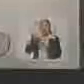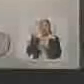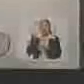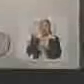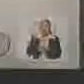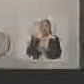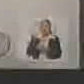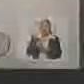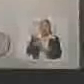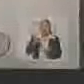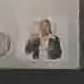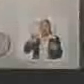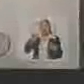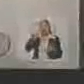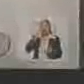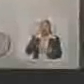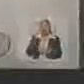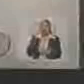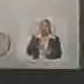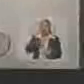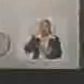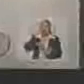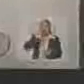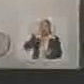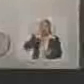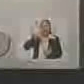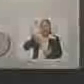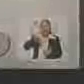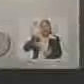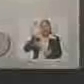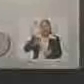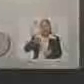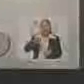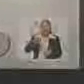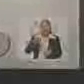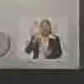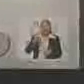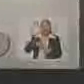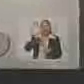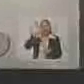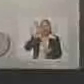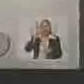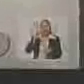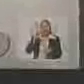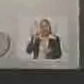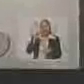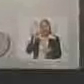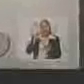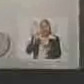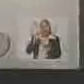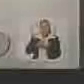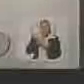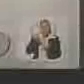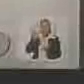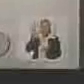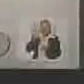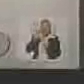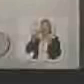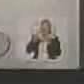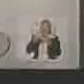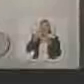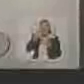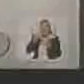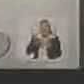Los mayores actos delictivos hasta este momento siguen siendo el robo a casa, habitación, el asalto a mano